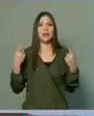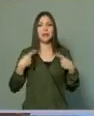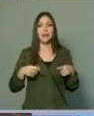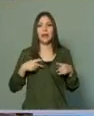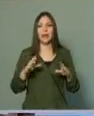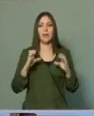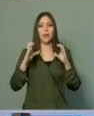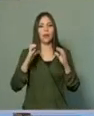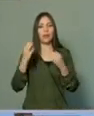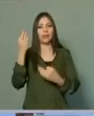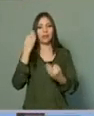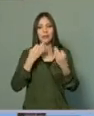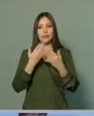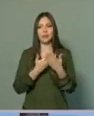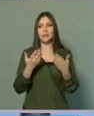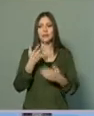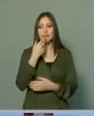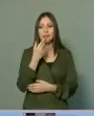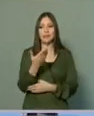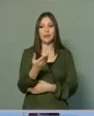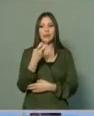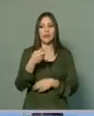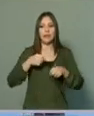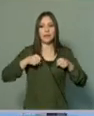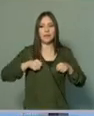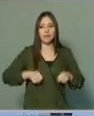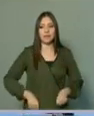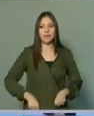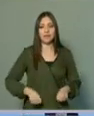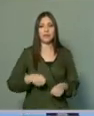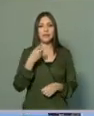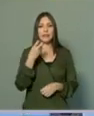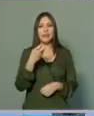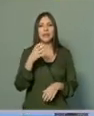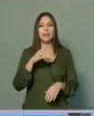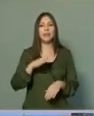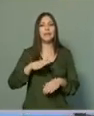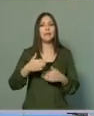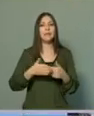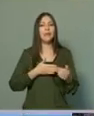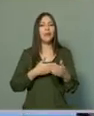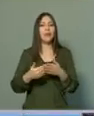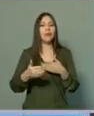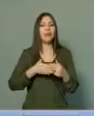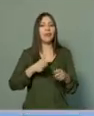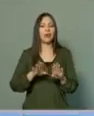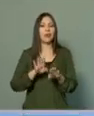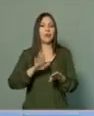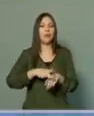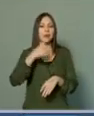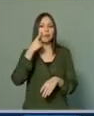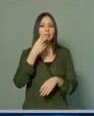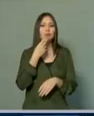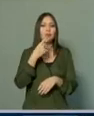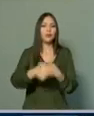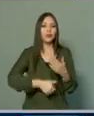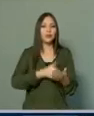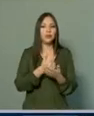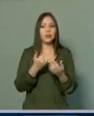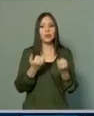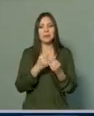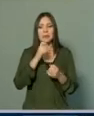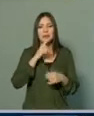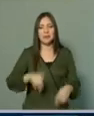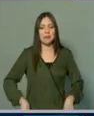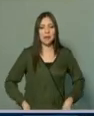se está cuidando. Ahorita vemos a Jones, por ejemplo, con este tipo de playeras, que son playeras mucho más urbanas y los mismos seguimos con los pants joggers, ¿no?